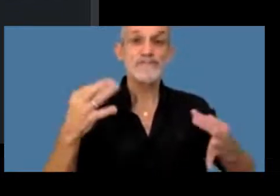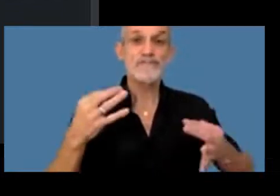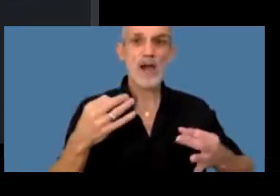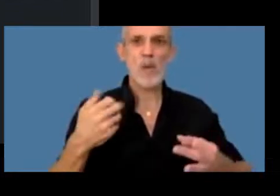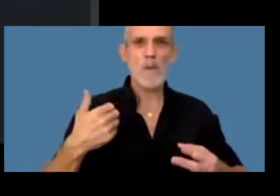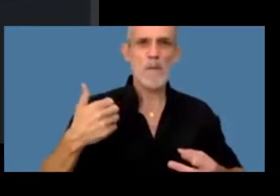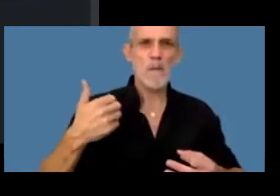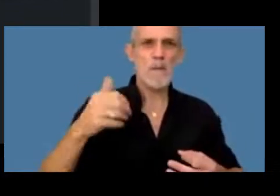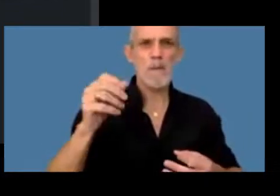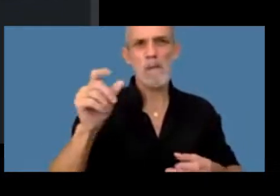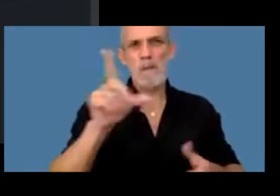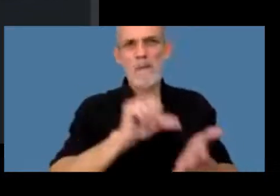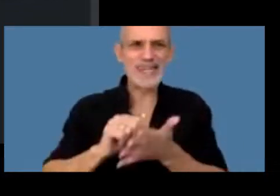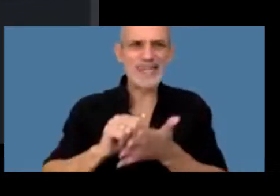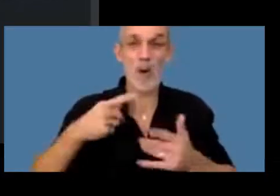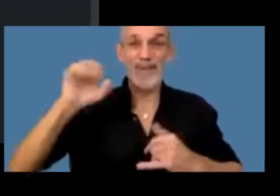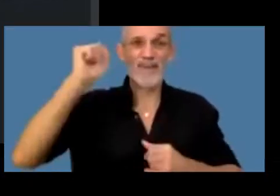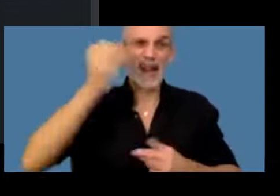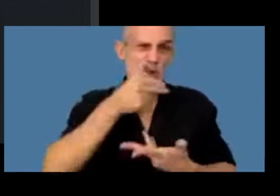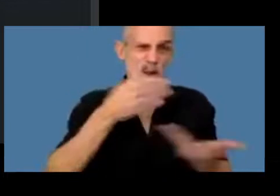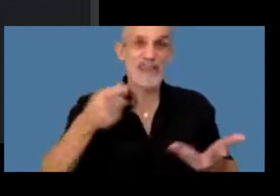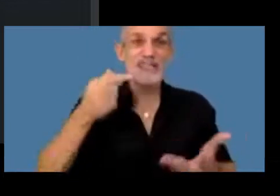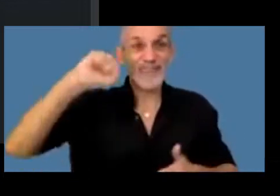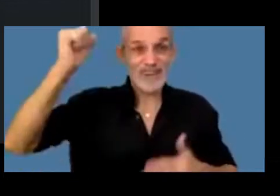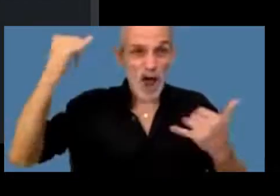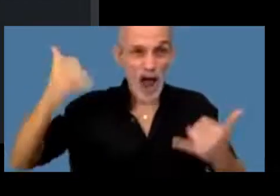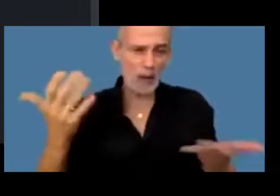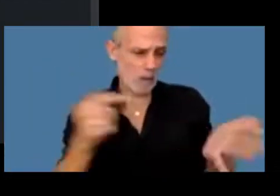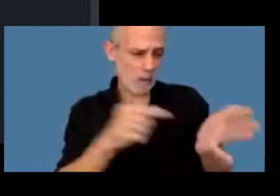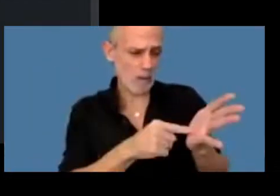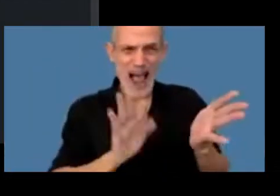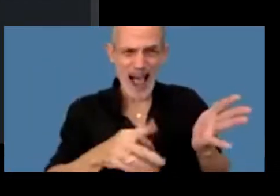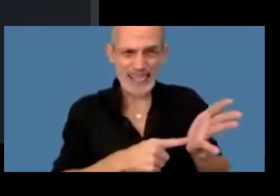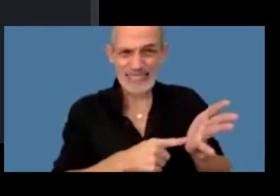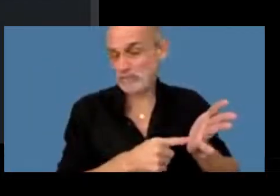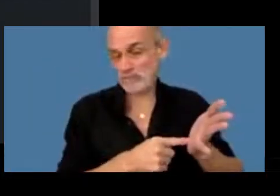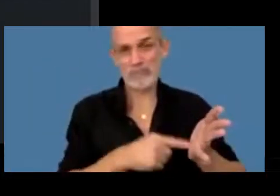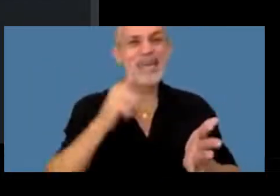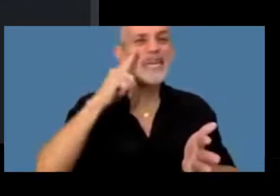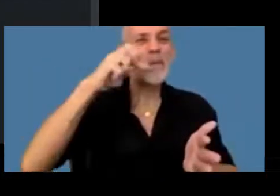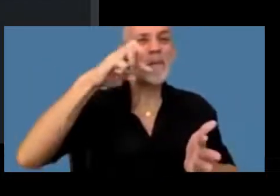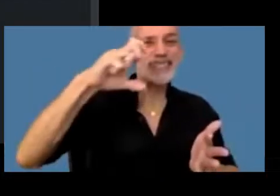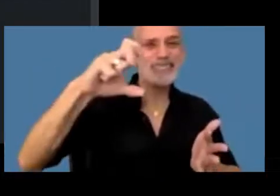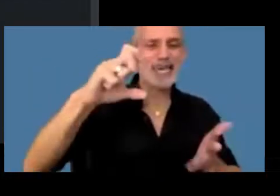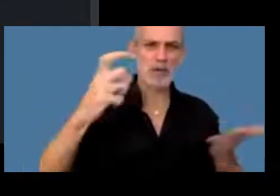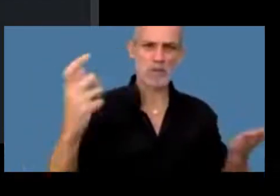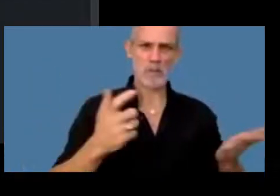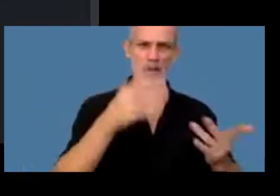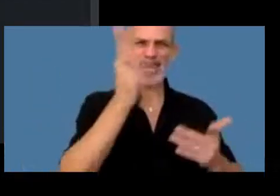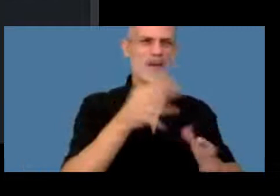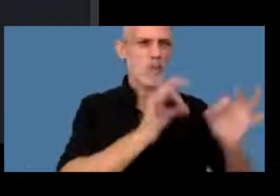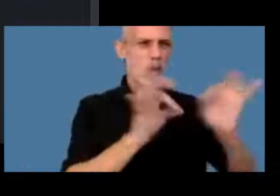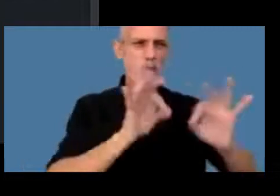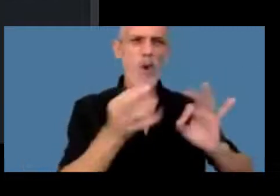estabilización, en donde no haya inflación, digamos. Si hay inflación, no puede haber, y menos el IPC. El IPC no es un índice representativo de variación de precios,